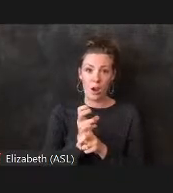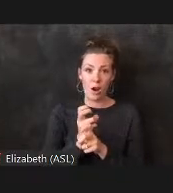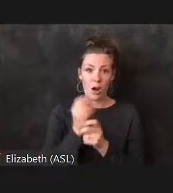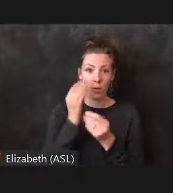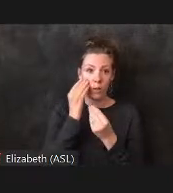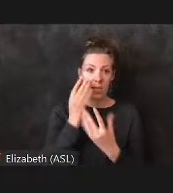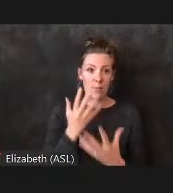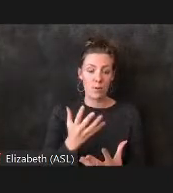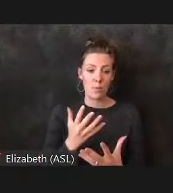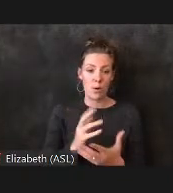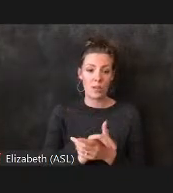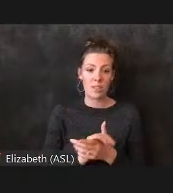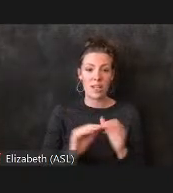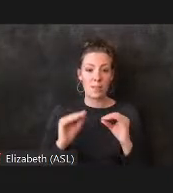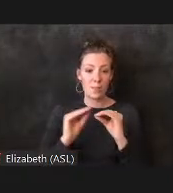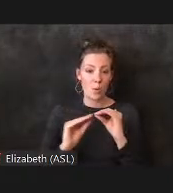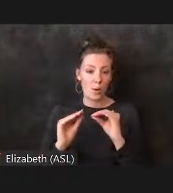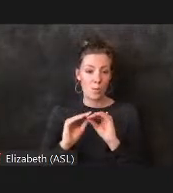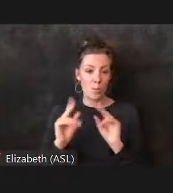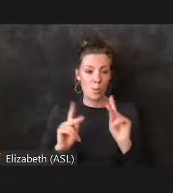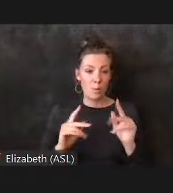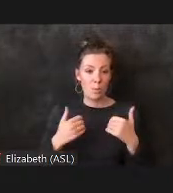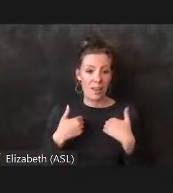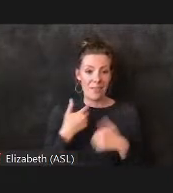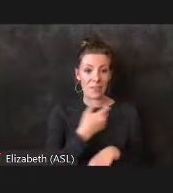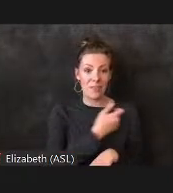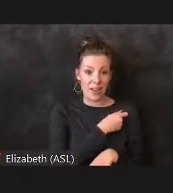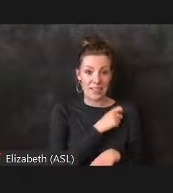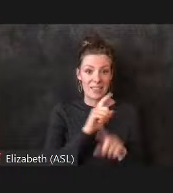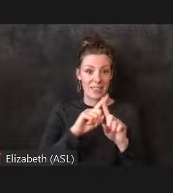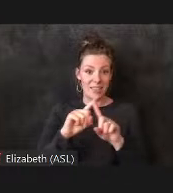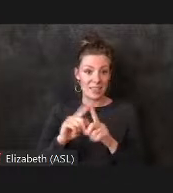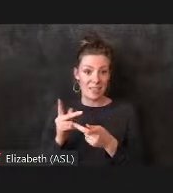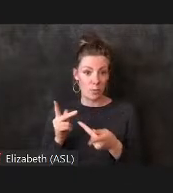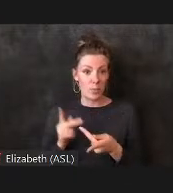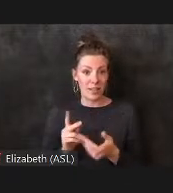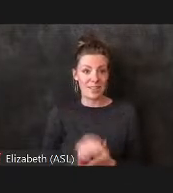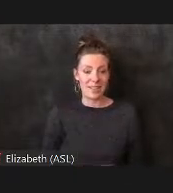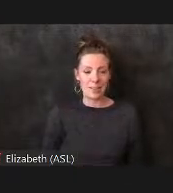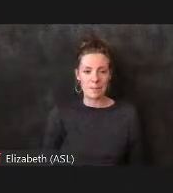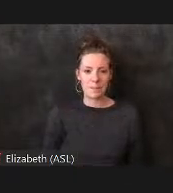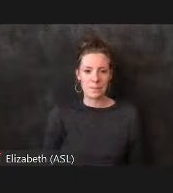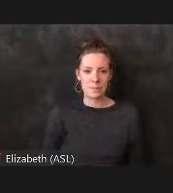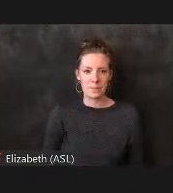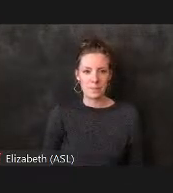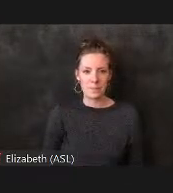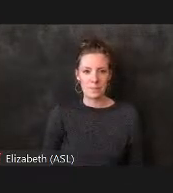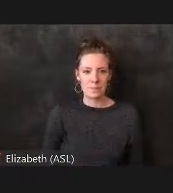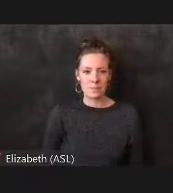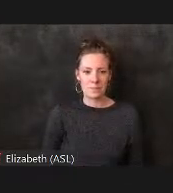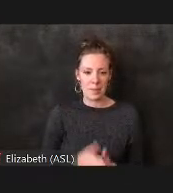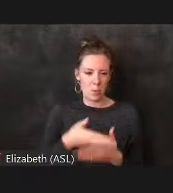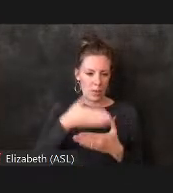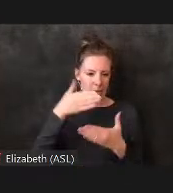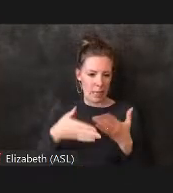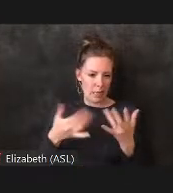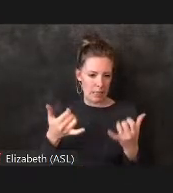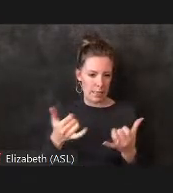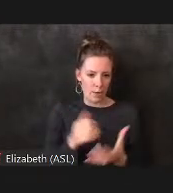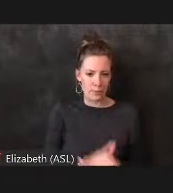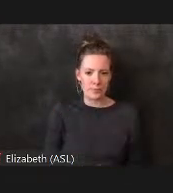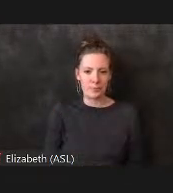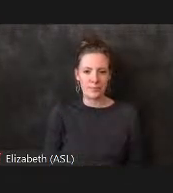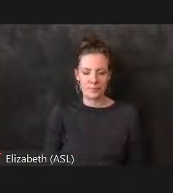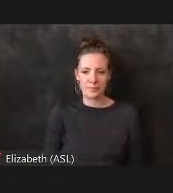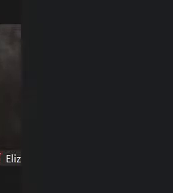están subiendo y se están, entre más y más gente se está vacunando para nuestros compañeros.